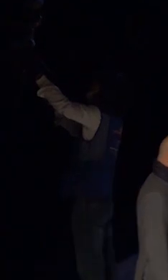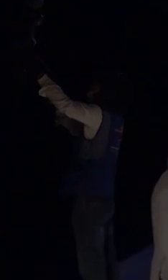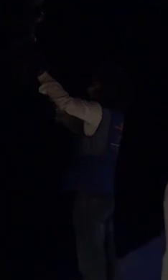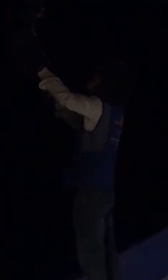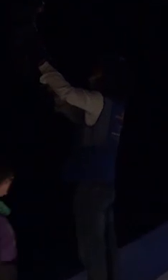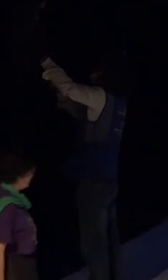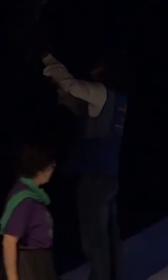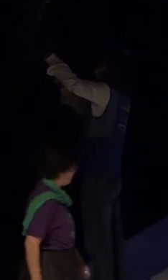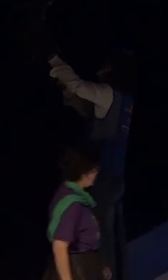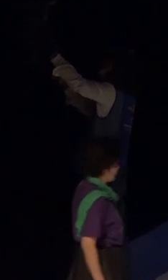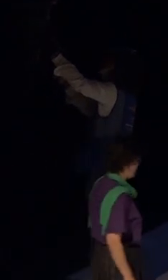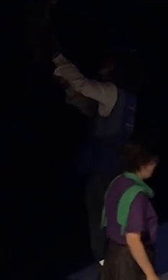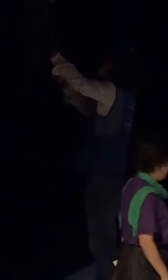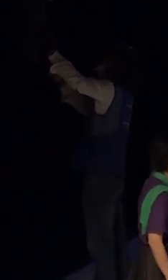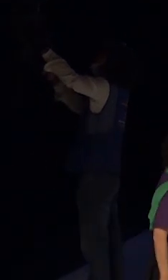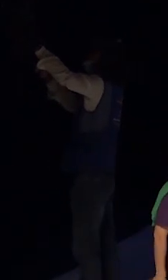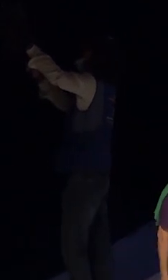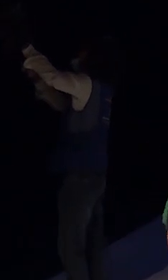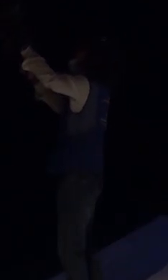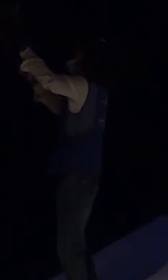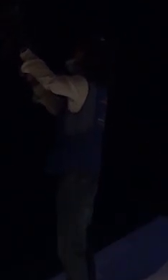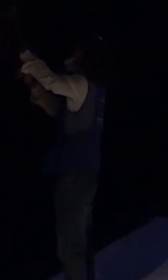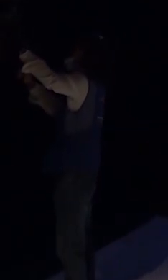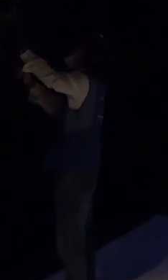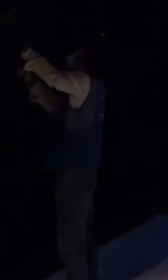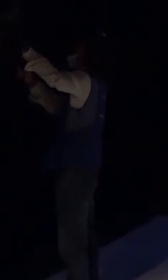al presidente de la comisión, Francisco Herrú.